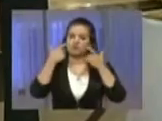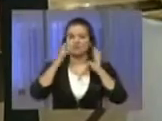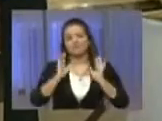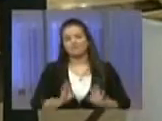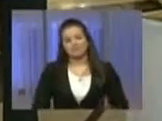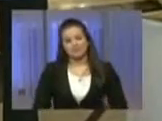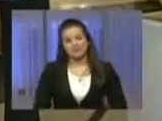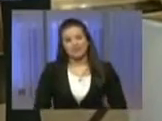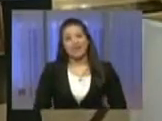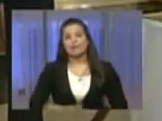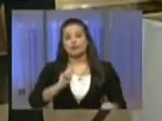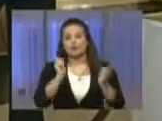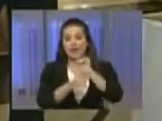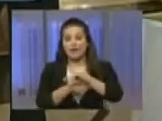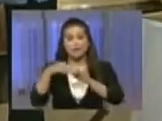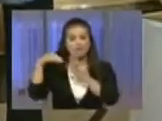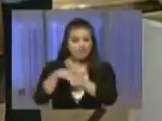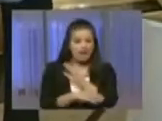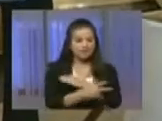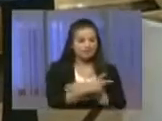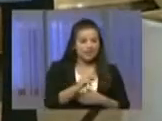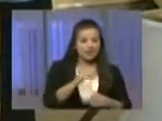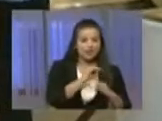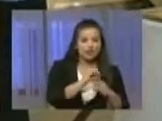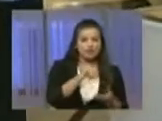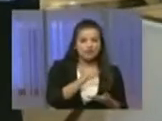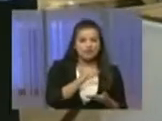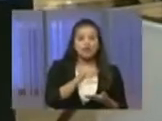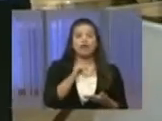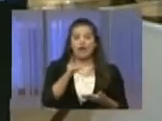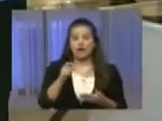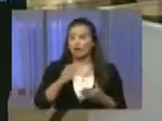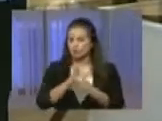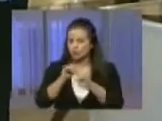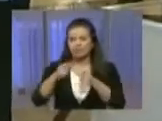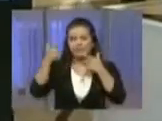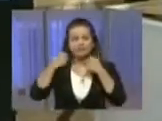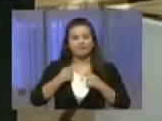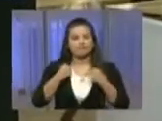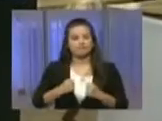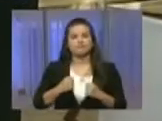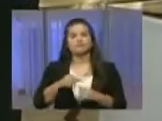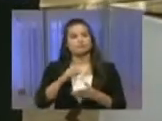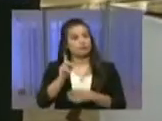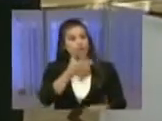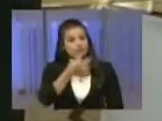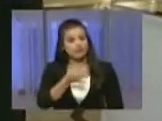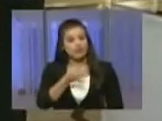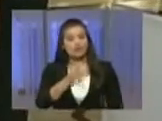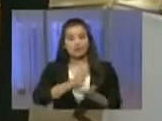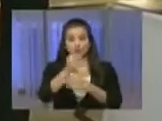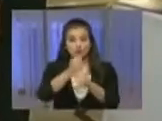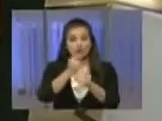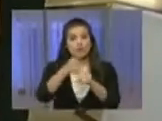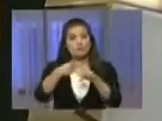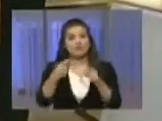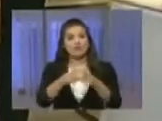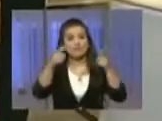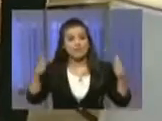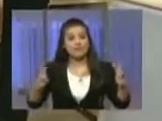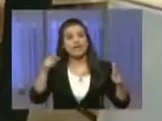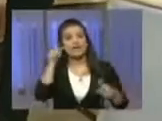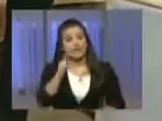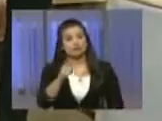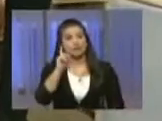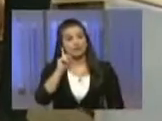petróleo a 30 y mantener todas las misiones todas las grandes misiones y no solo mantenerlas sino ampliarlas eso debe ser